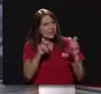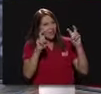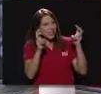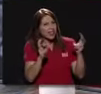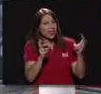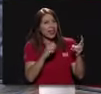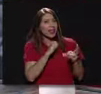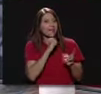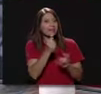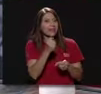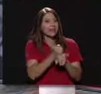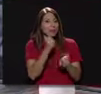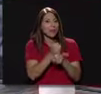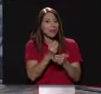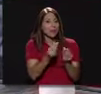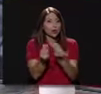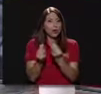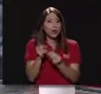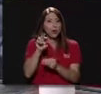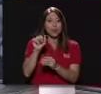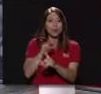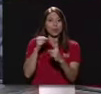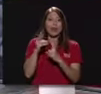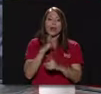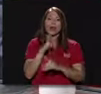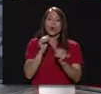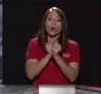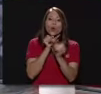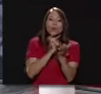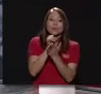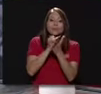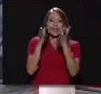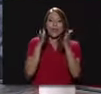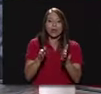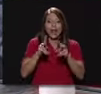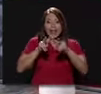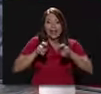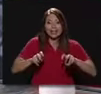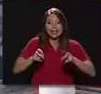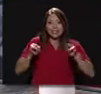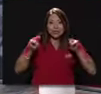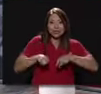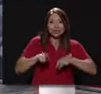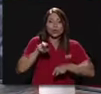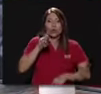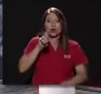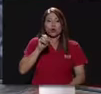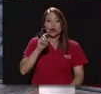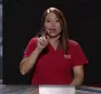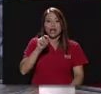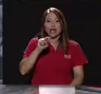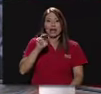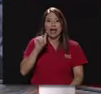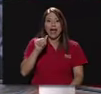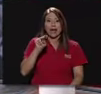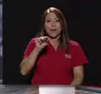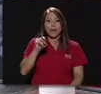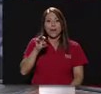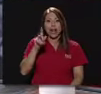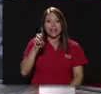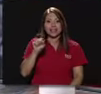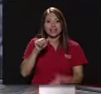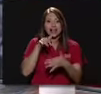productividad, una mirada conversó con la investigadora del programa Análisis de Coyuntura, Roxana Morales, de la Escuela de Economía de la Universidad Nacional,